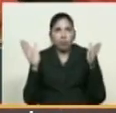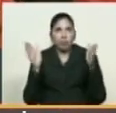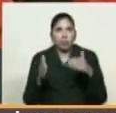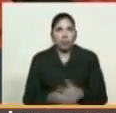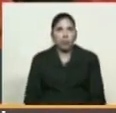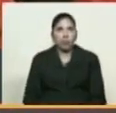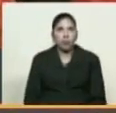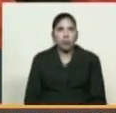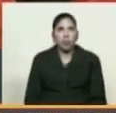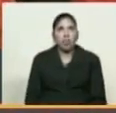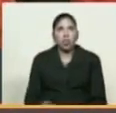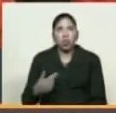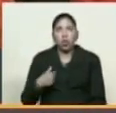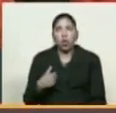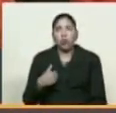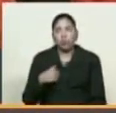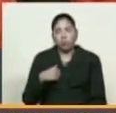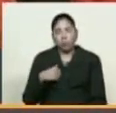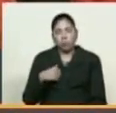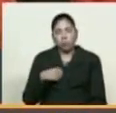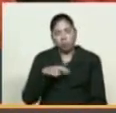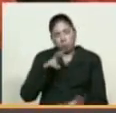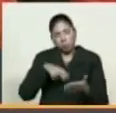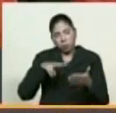Estos días estaba revisando, se cumplieron 16 años